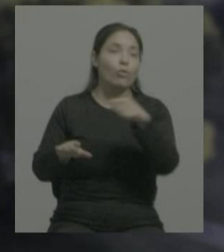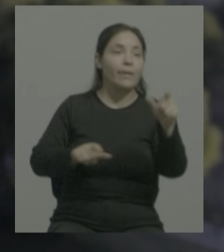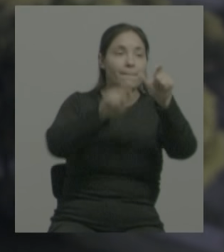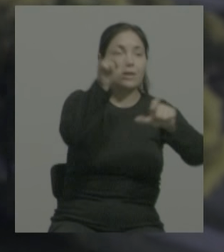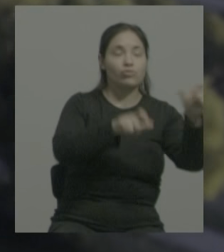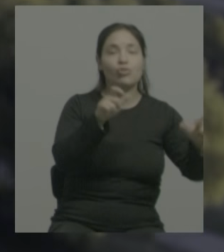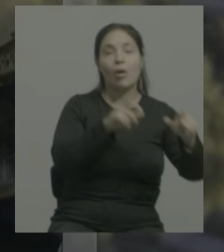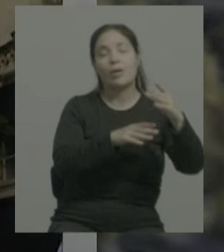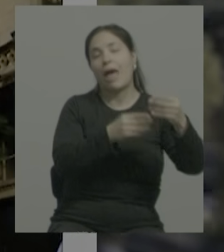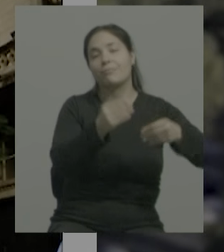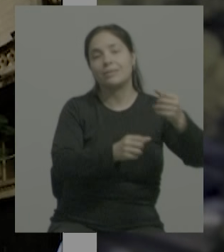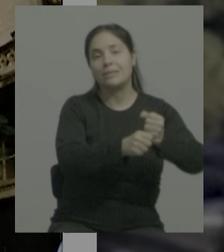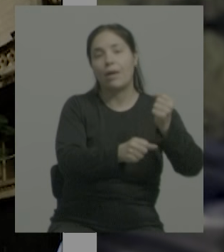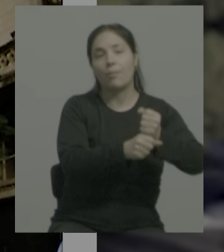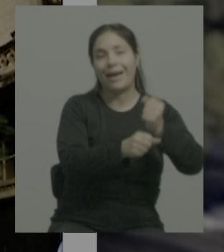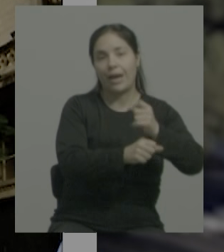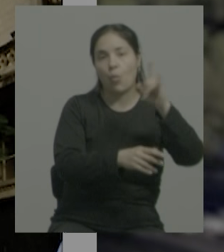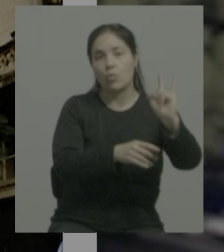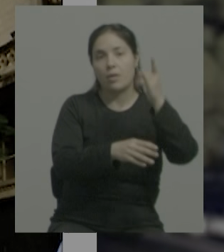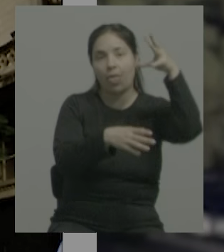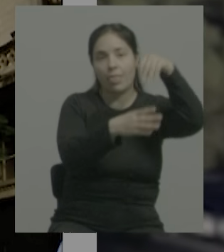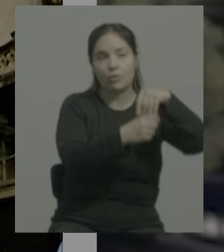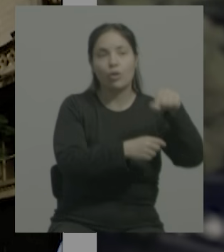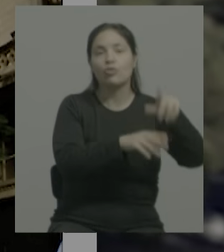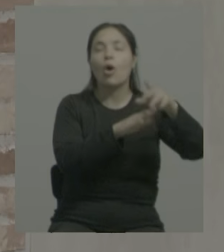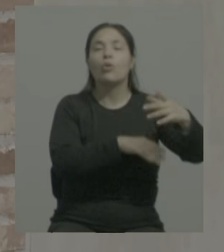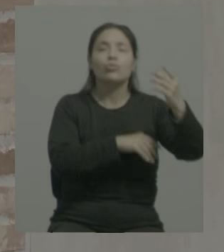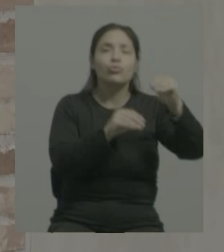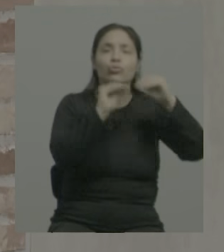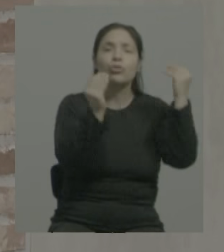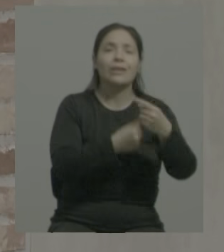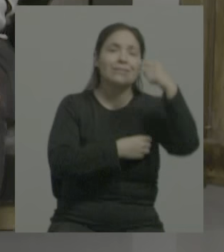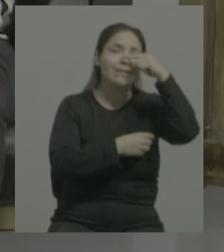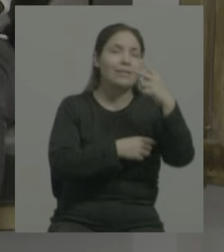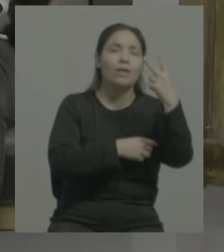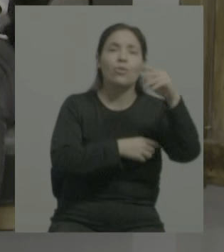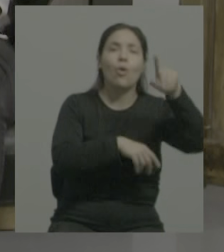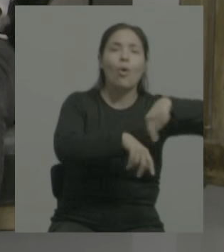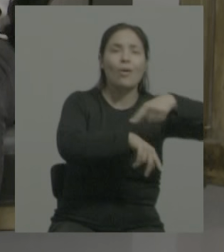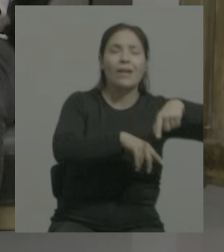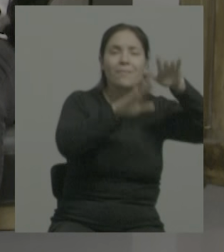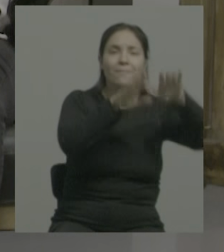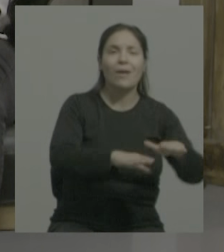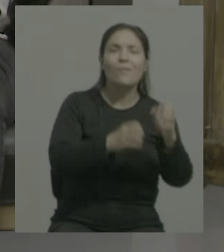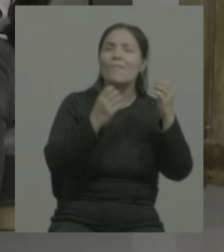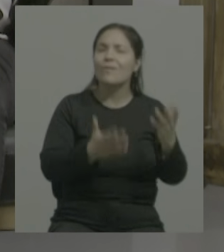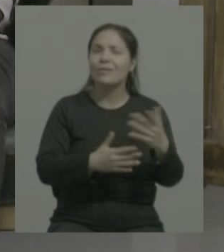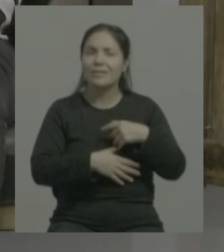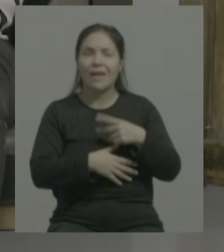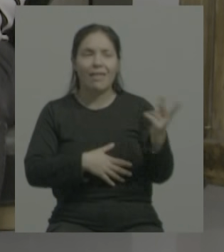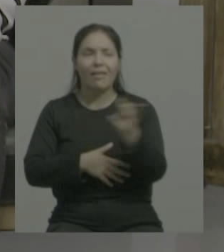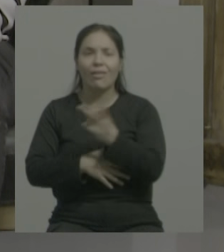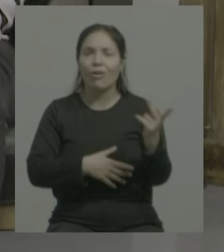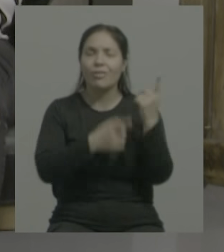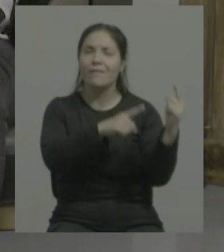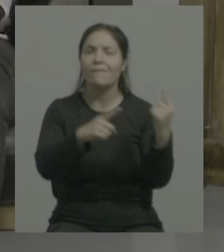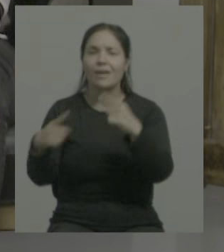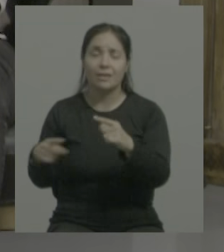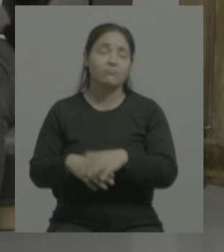Bueno, ¿Se ha dado por un motivo en particular o básicamente tendrá que ver con esto, ¿no? En realidad son decisiones también que se han tomado a nivel